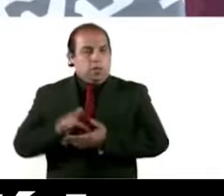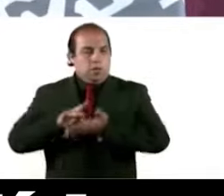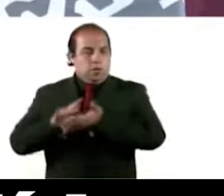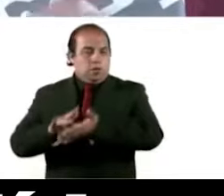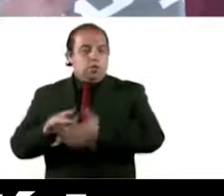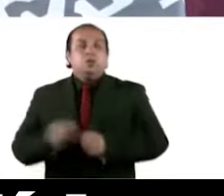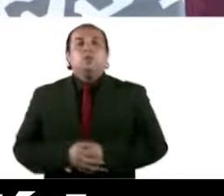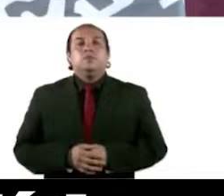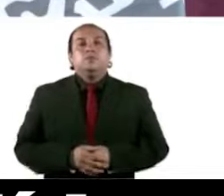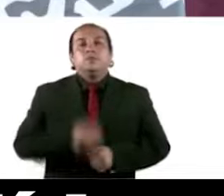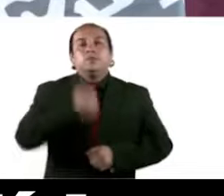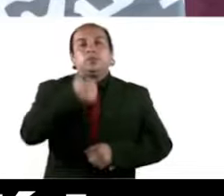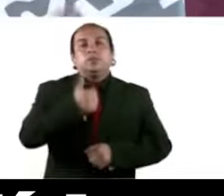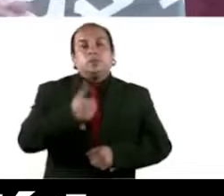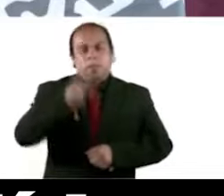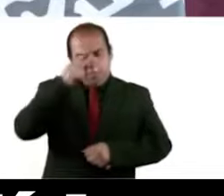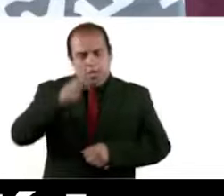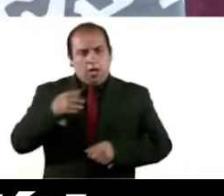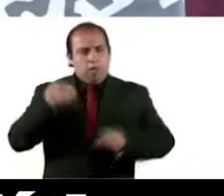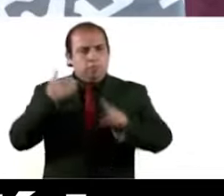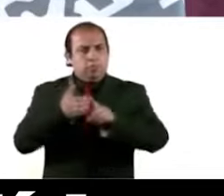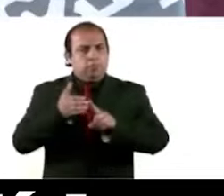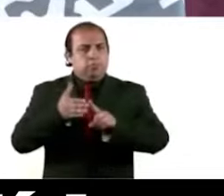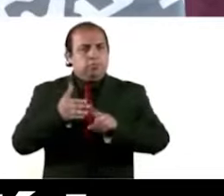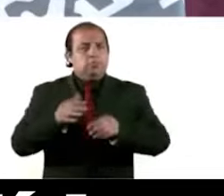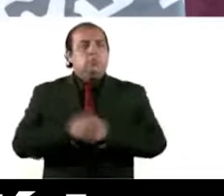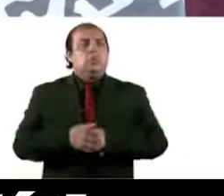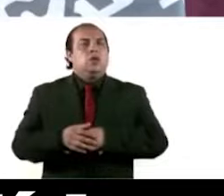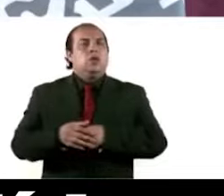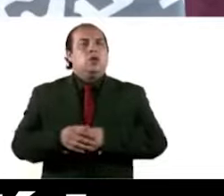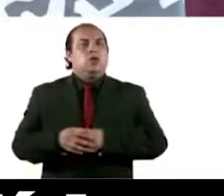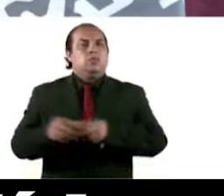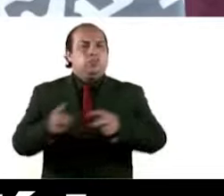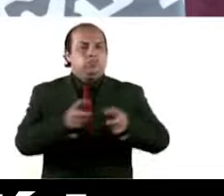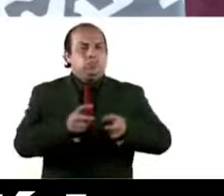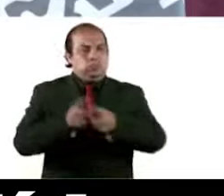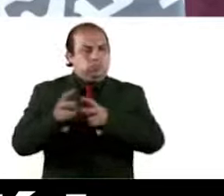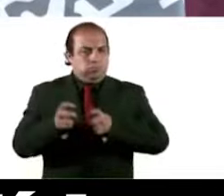Sexto acto, Mexicanos por la Corrupción defiende al abogado.